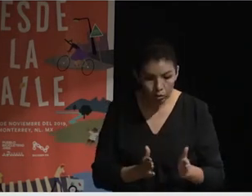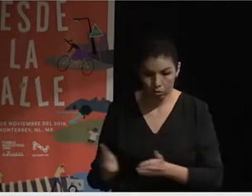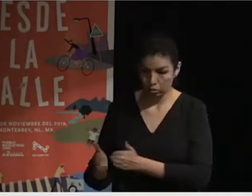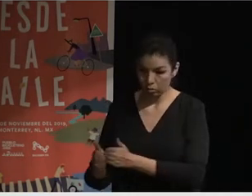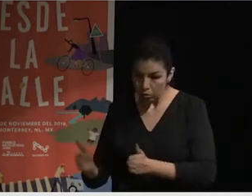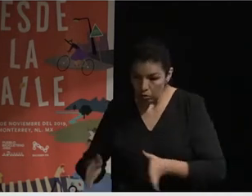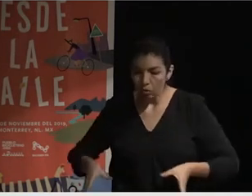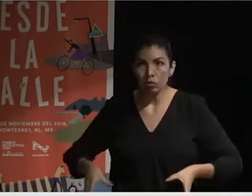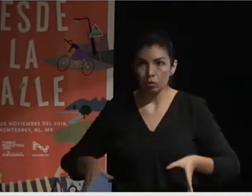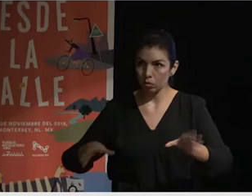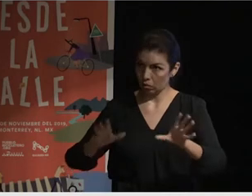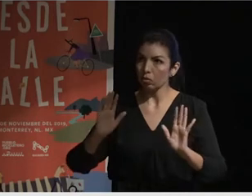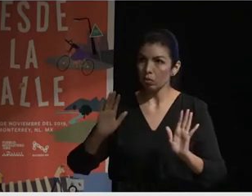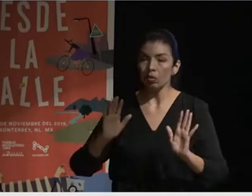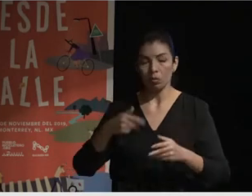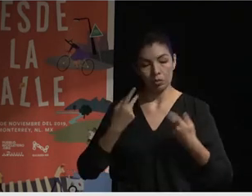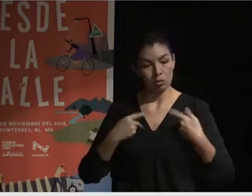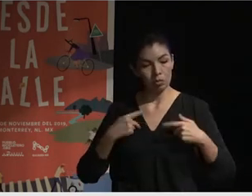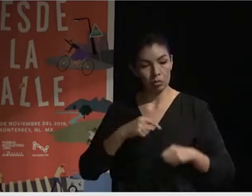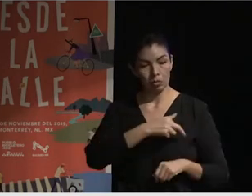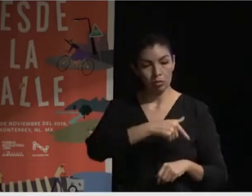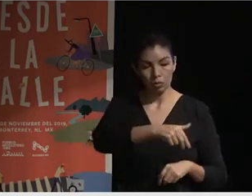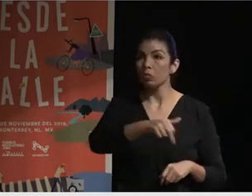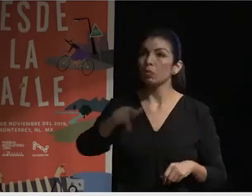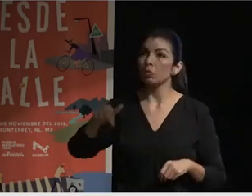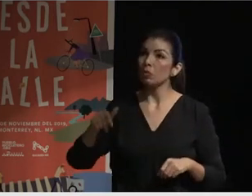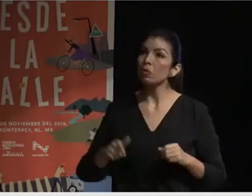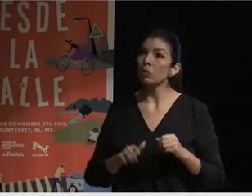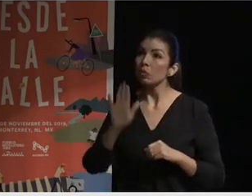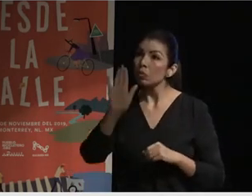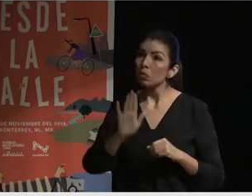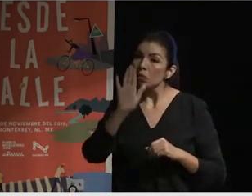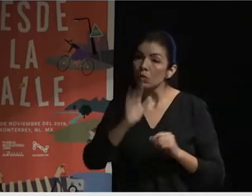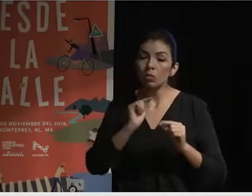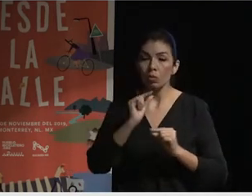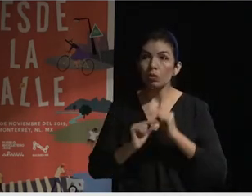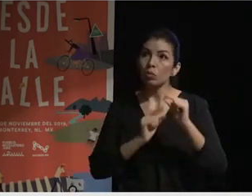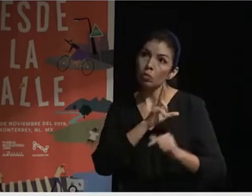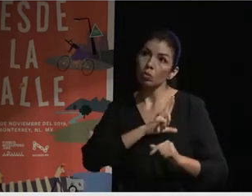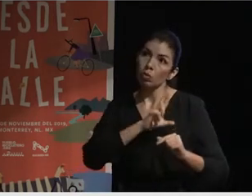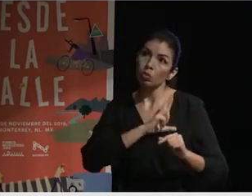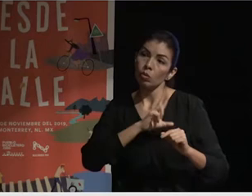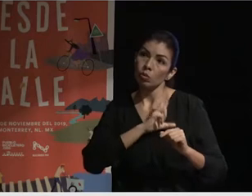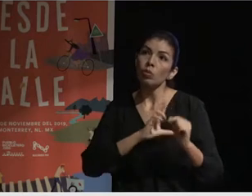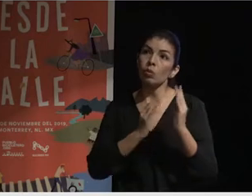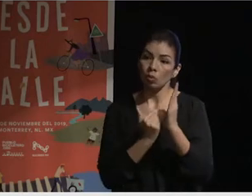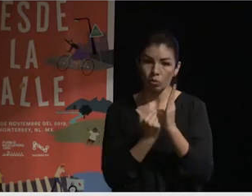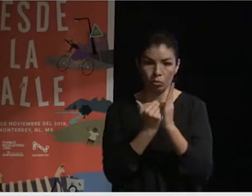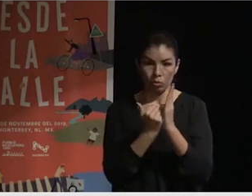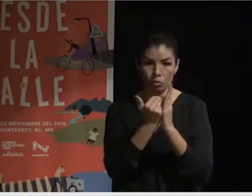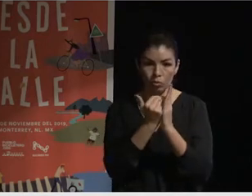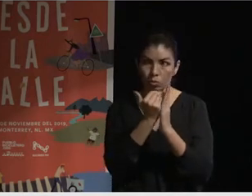ahí vecinos y vecinas, y una chava se para y dice: oigan, es que a mí me está preocupando que ya me están subiendo la